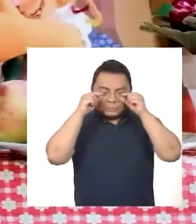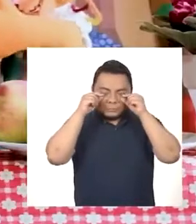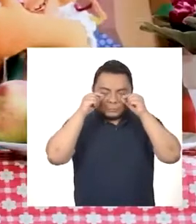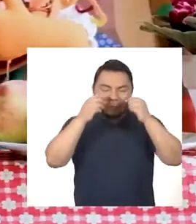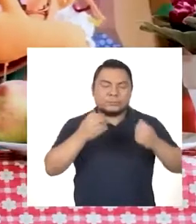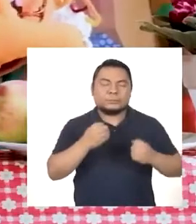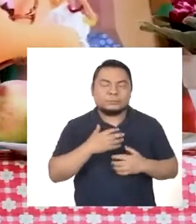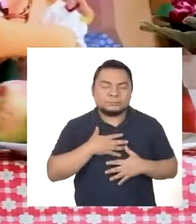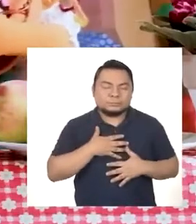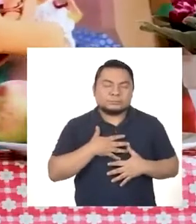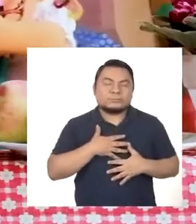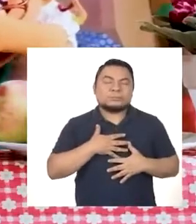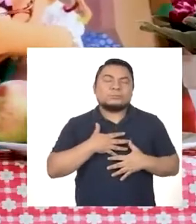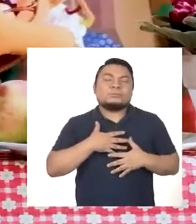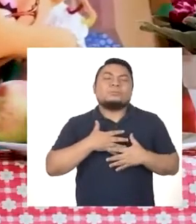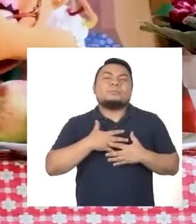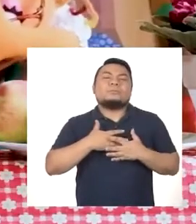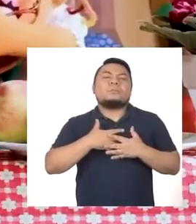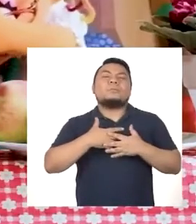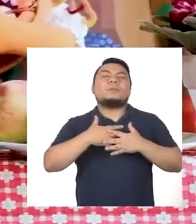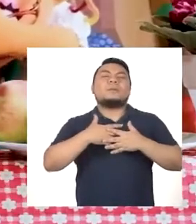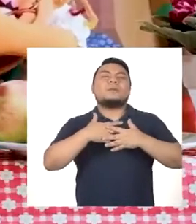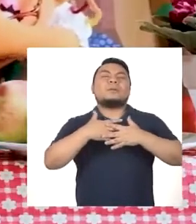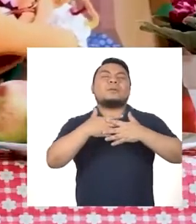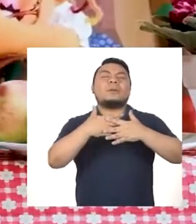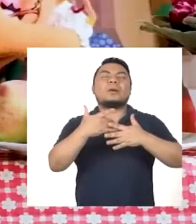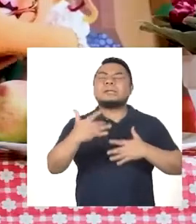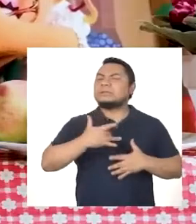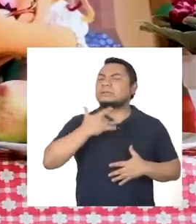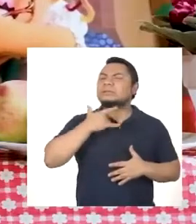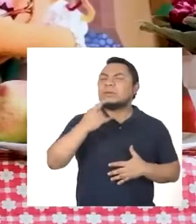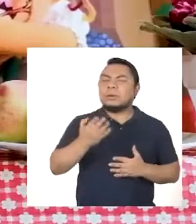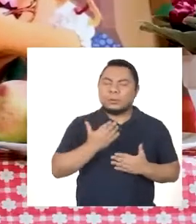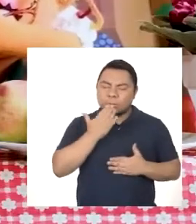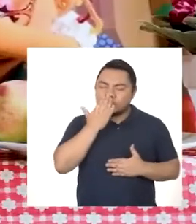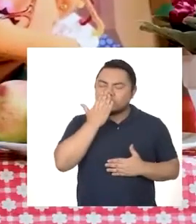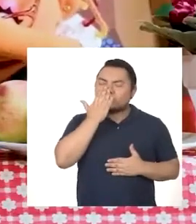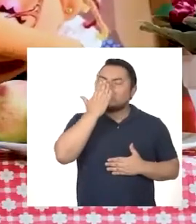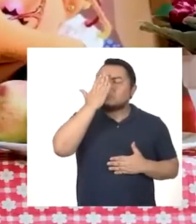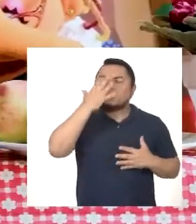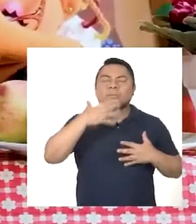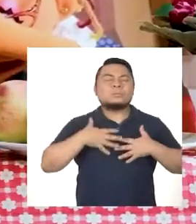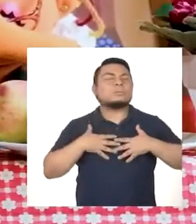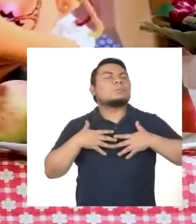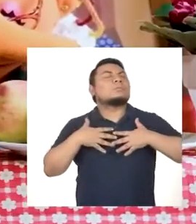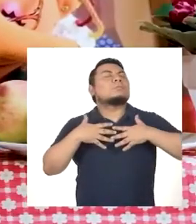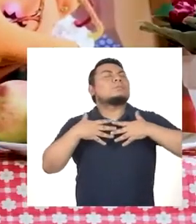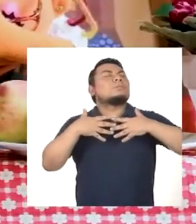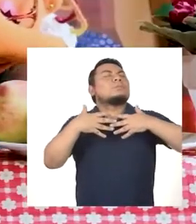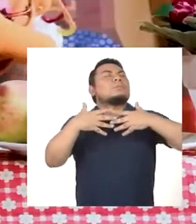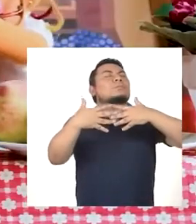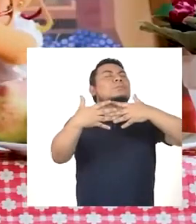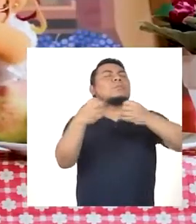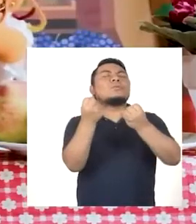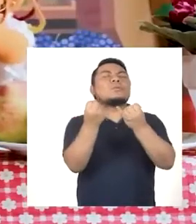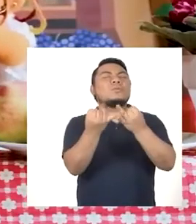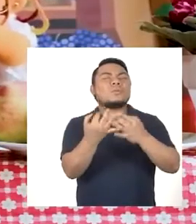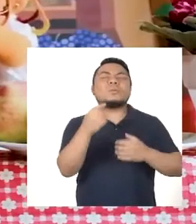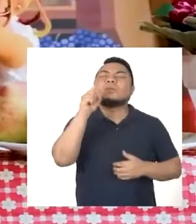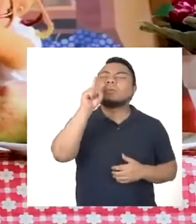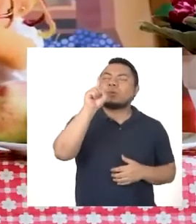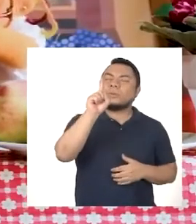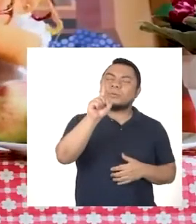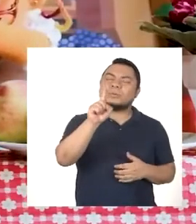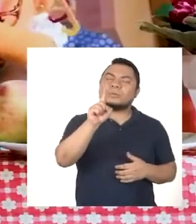lento. Siente cómo entra el aire por tu nariz. Contamos.